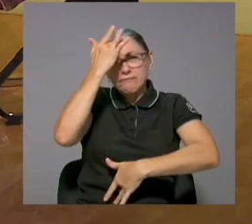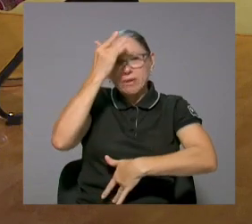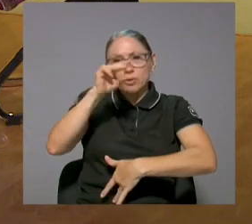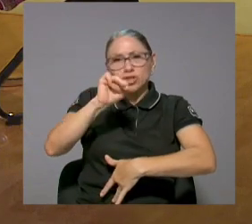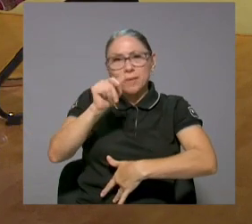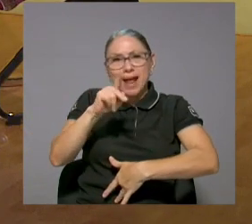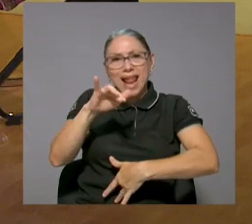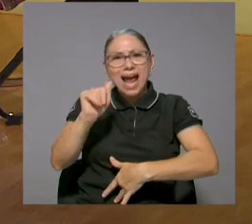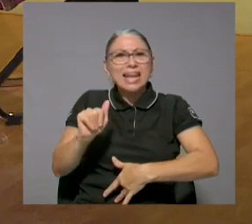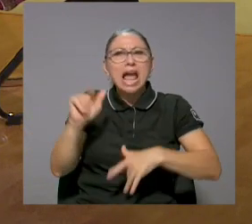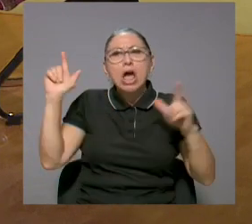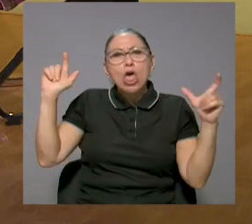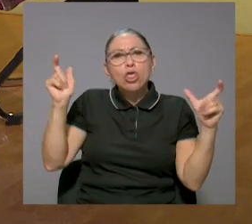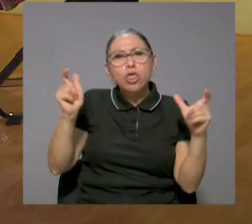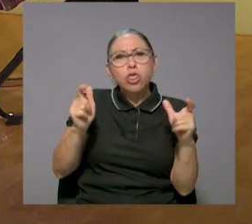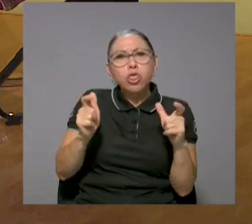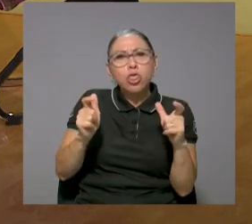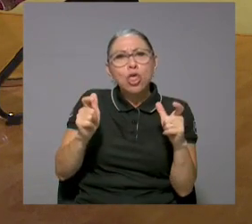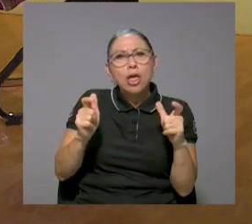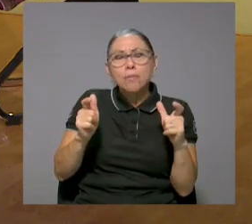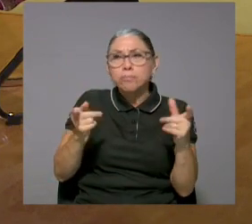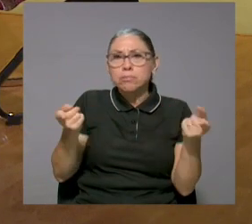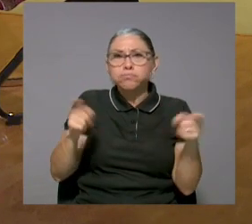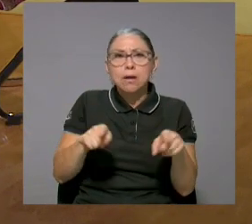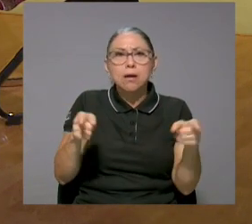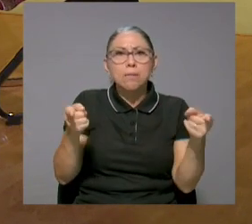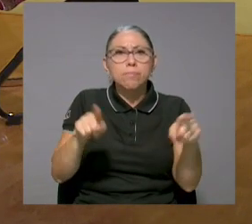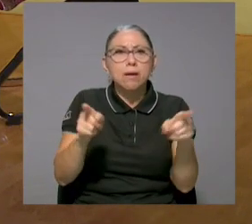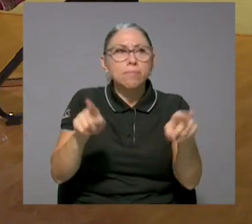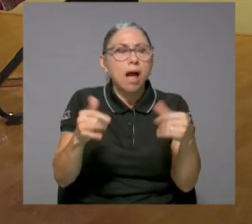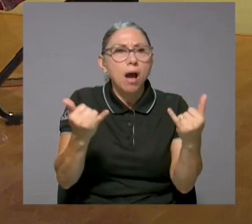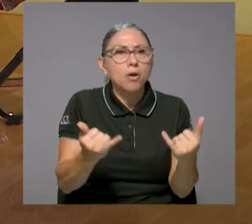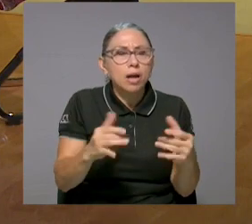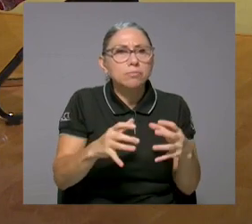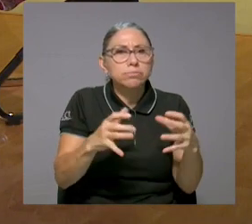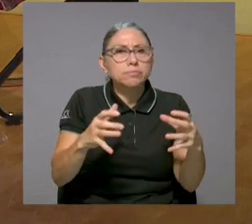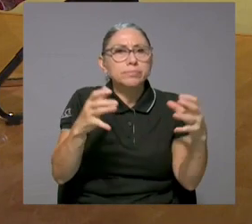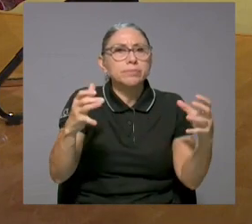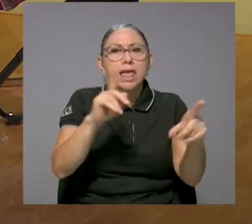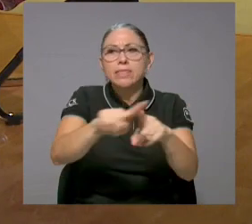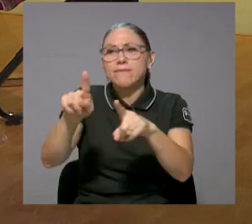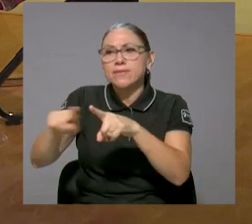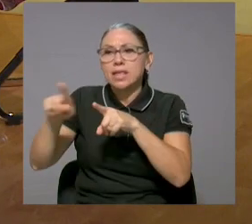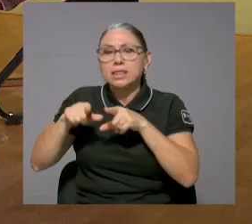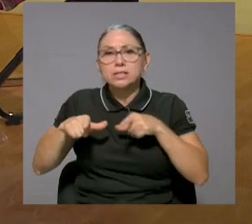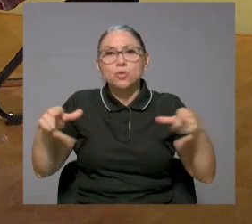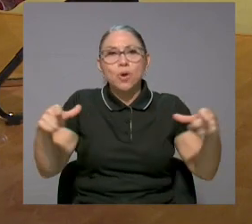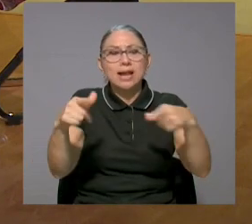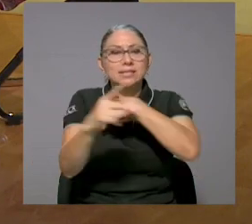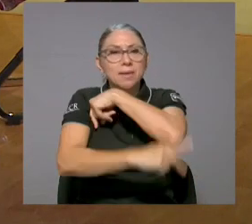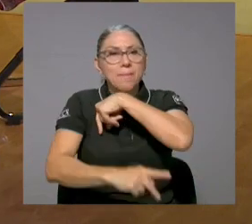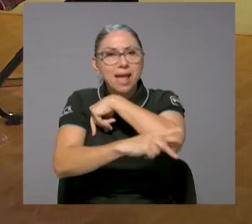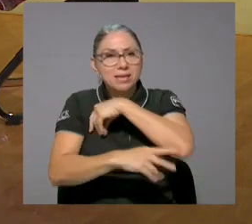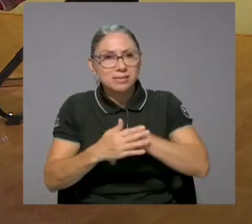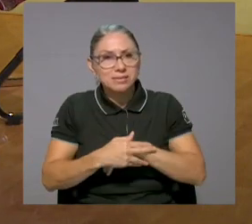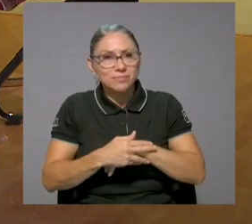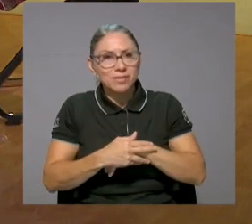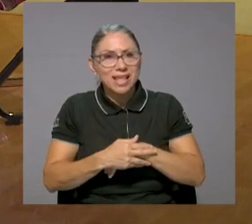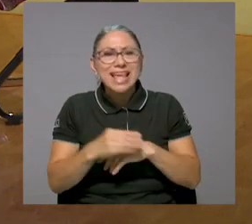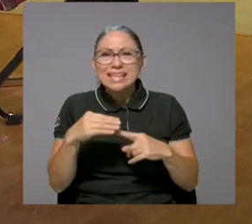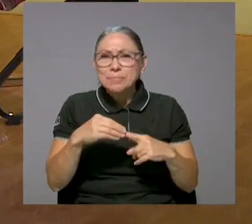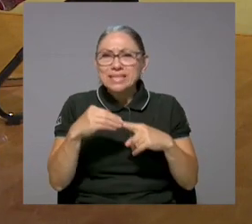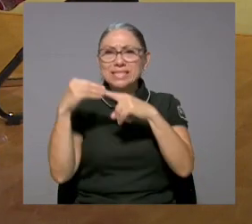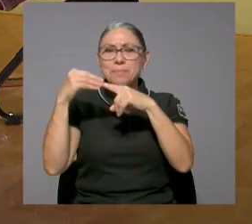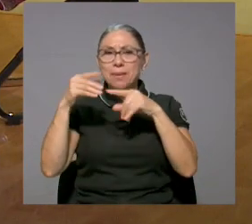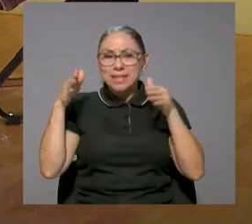embargo empezamos a tener de pronto brotes en ciertos lugares del país, Y si bien es cierto, se concentra sobre todo